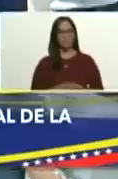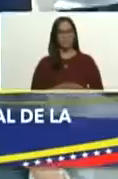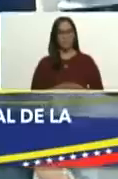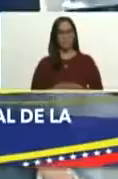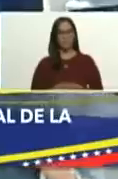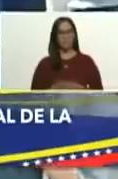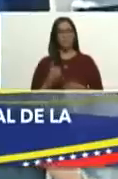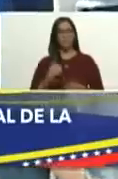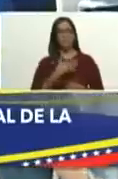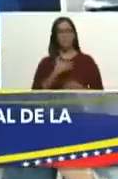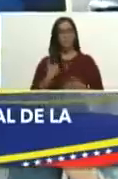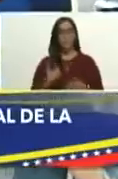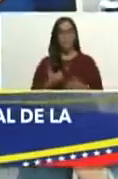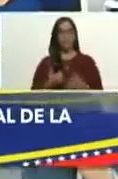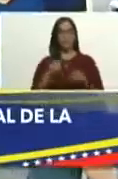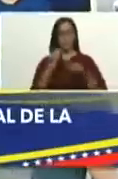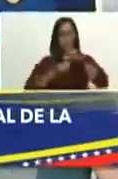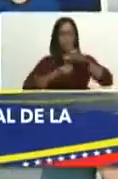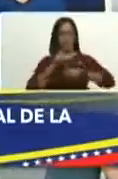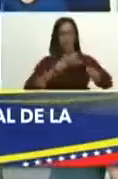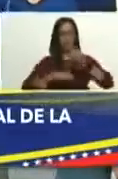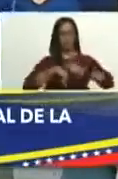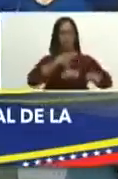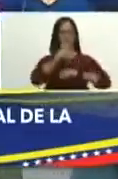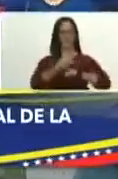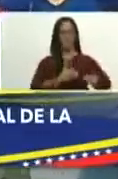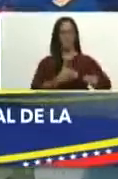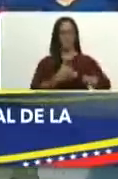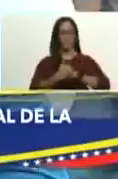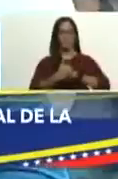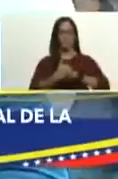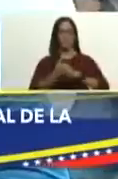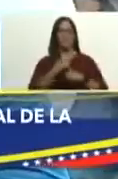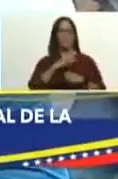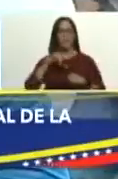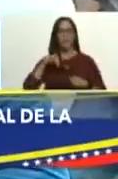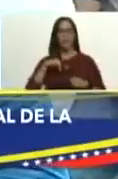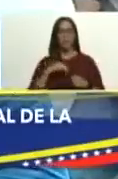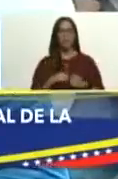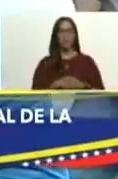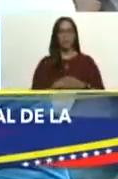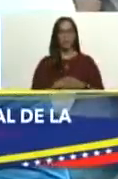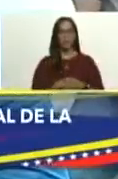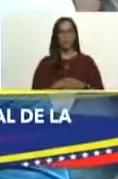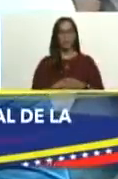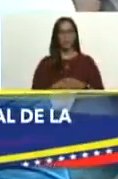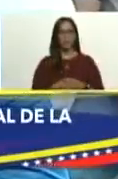Yo quiero que me prepares un proyecto para nosotros imitar,